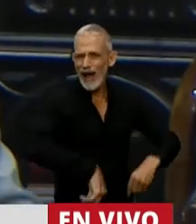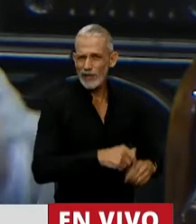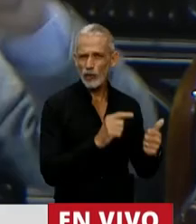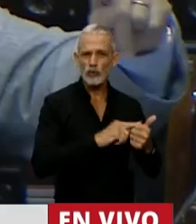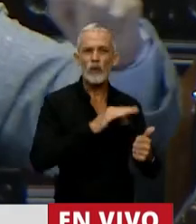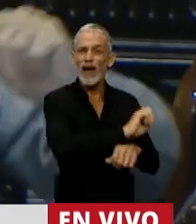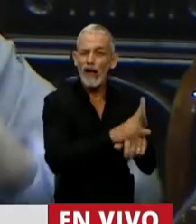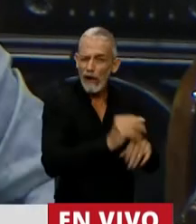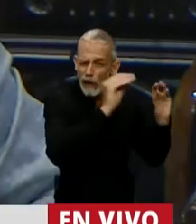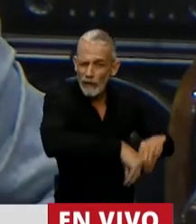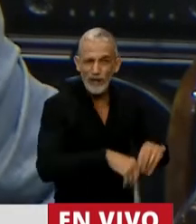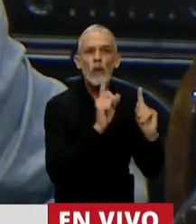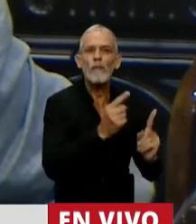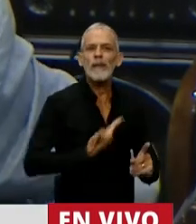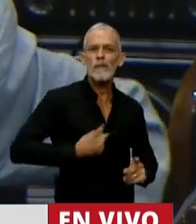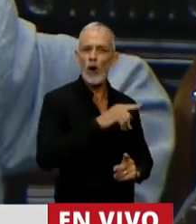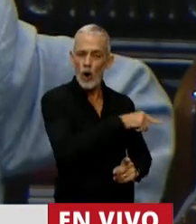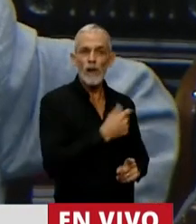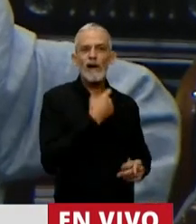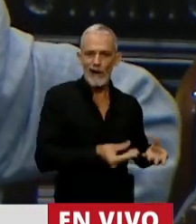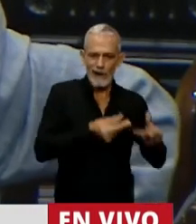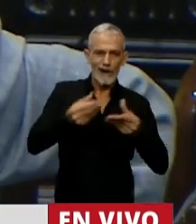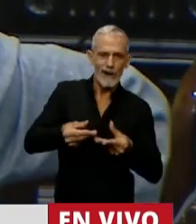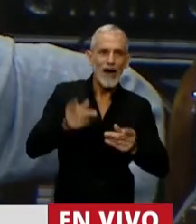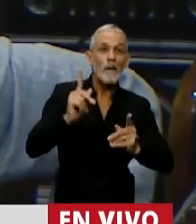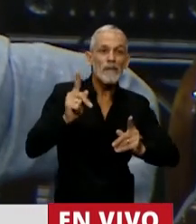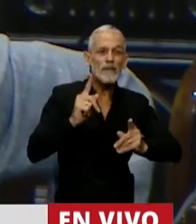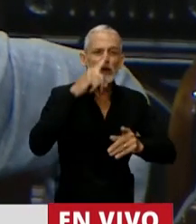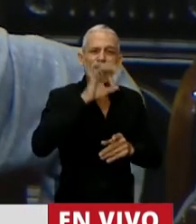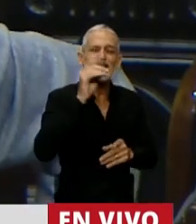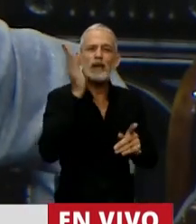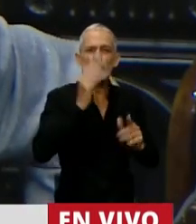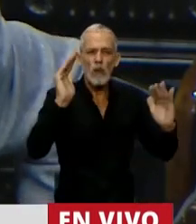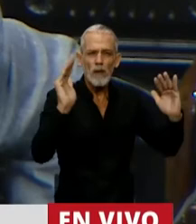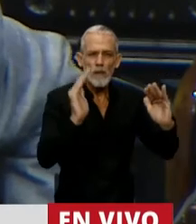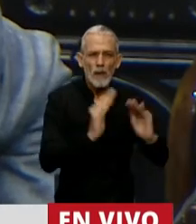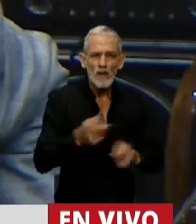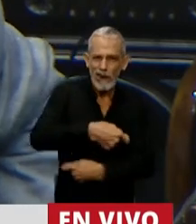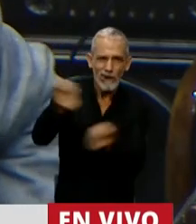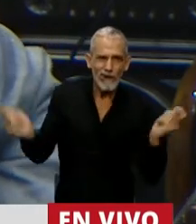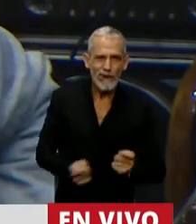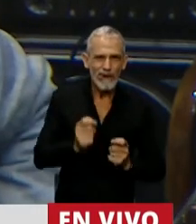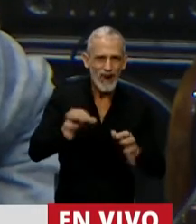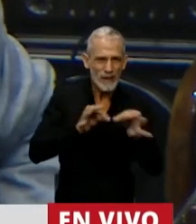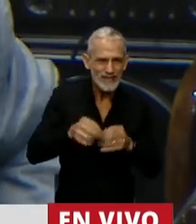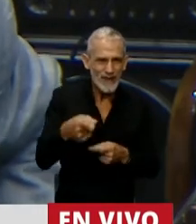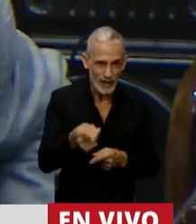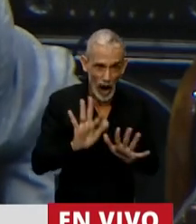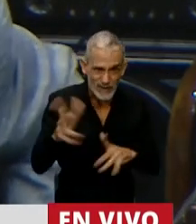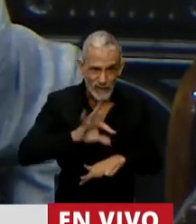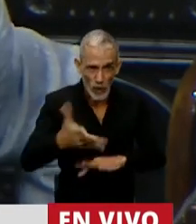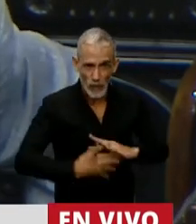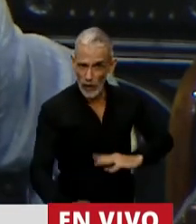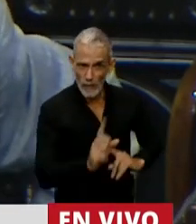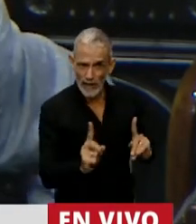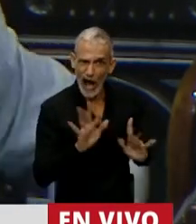del COVID, es el mismo gobierno que entregó el 70% menos de preservativos. ¿Ese es el método anticonceptivo que